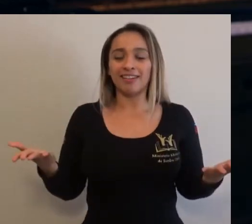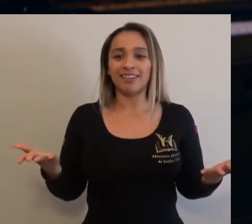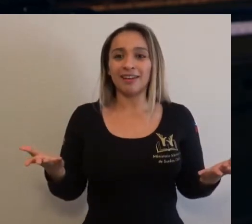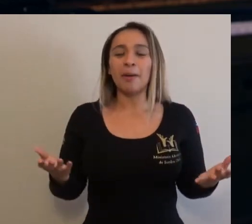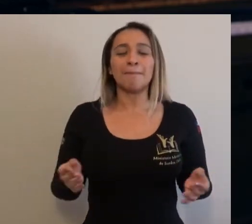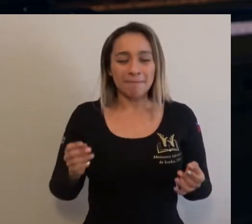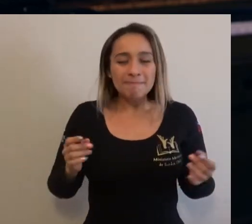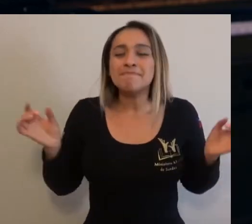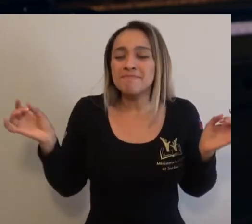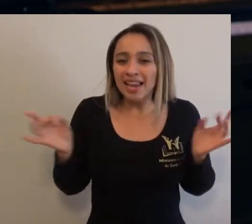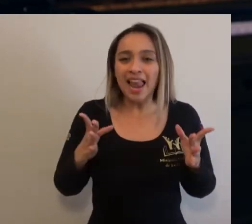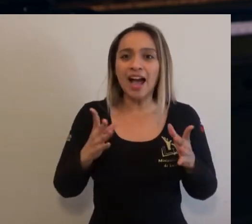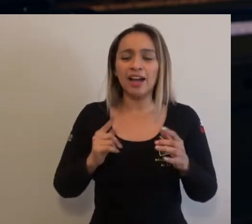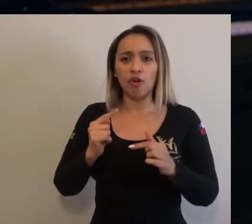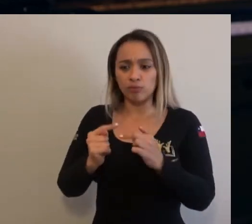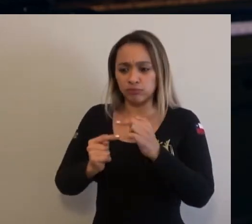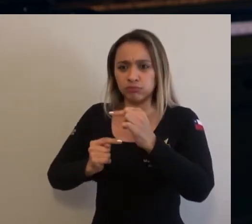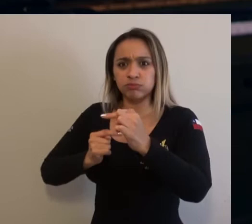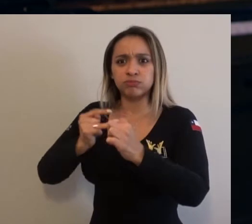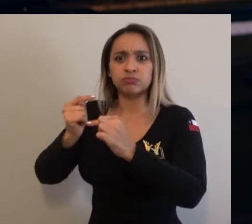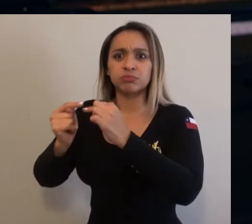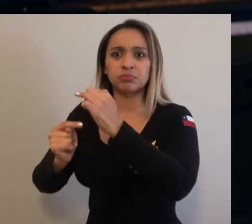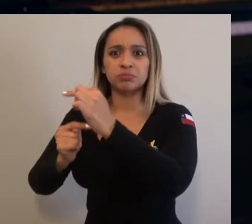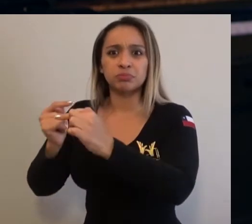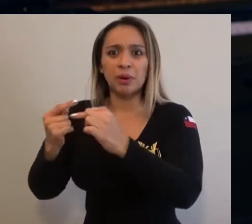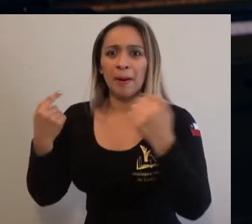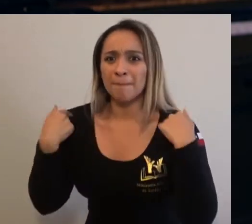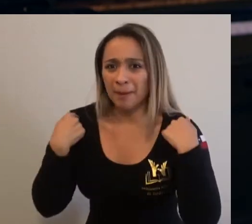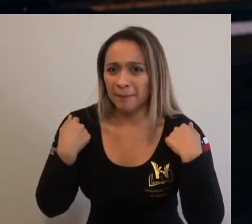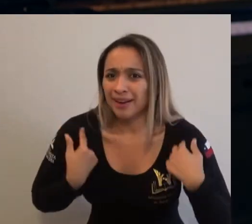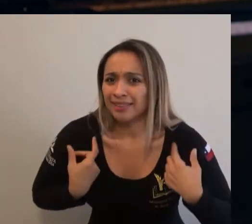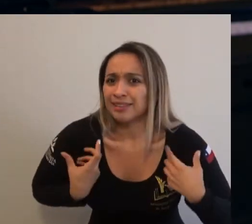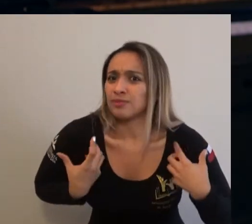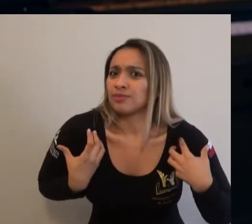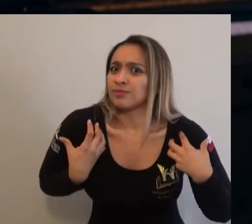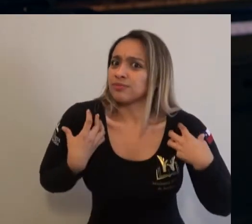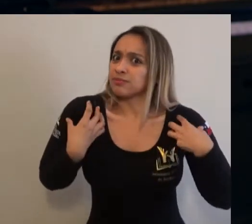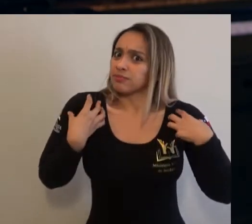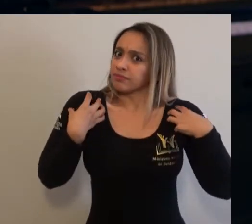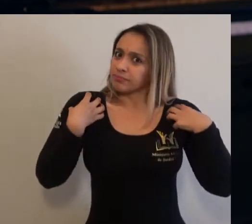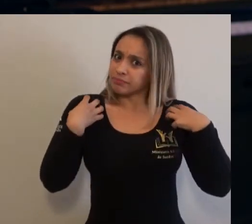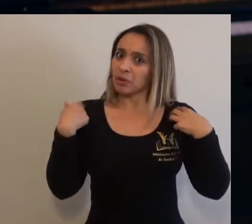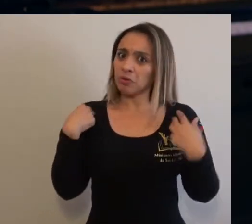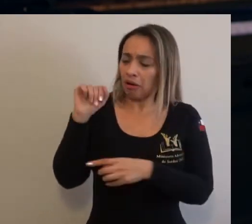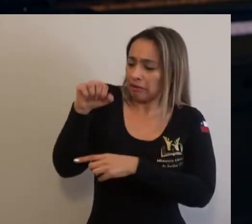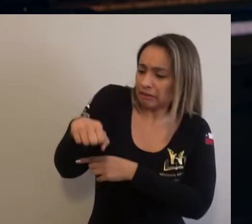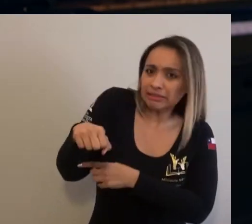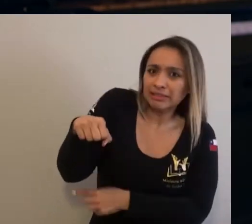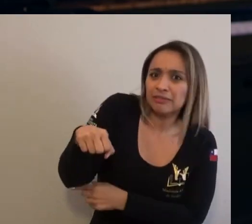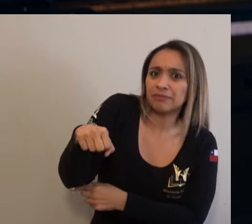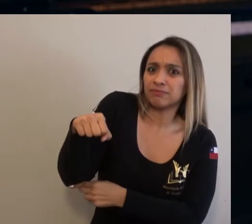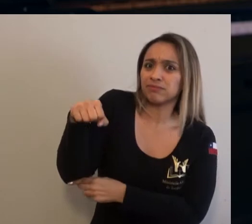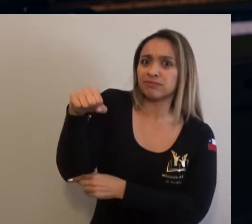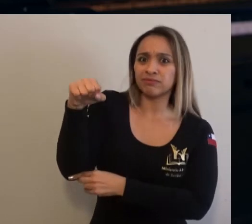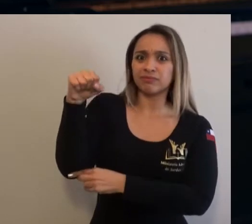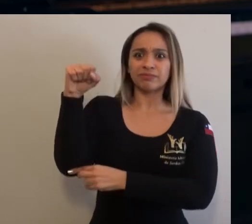milagro. Milagrosamente y progresivamente fui enderezando mi espalda. Lo que estaba encorvado ya no